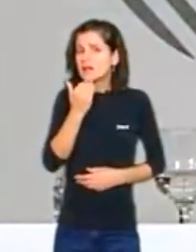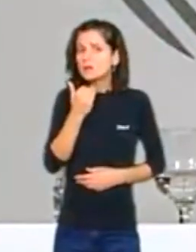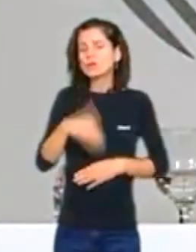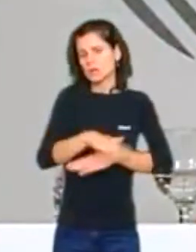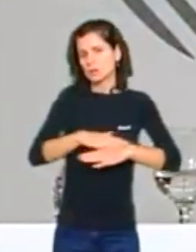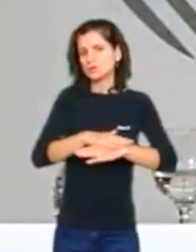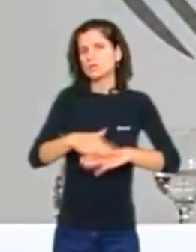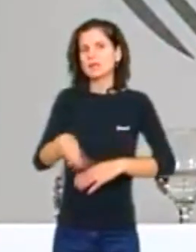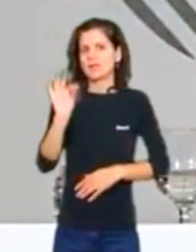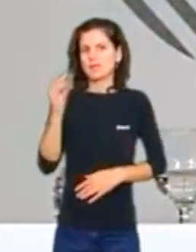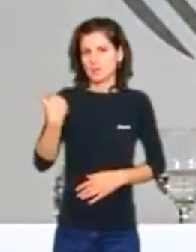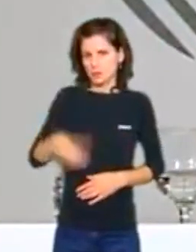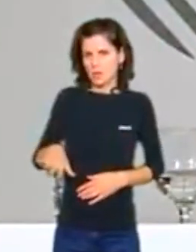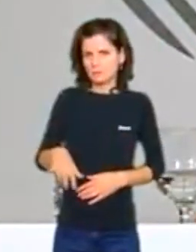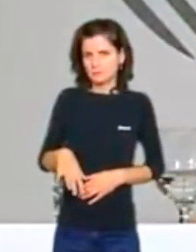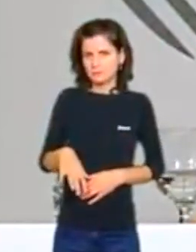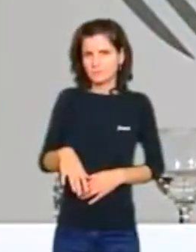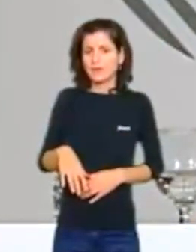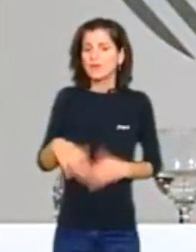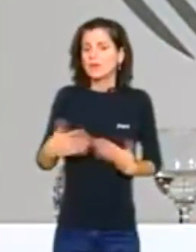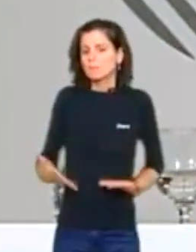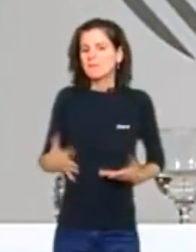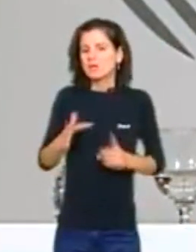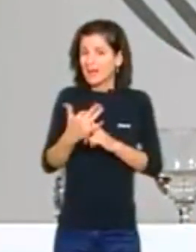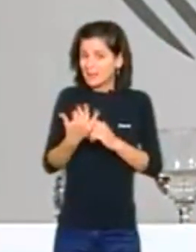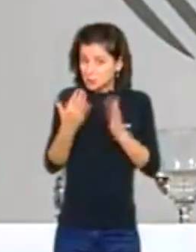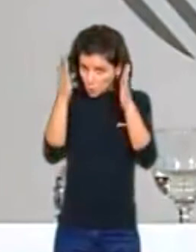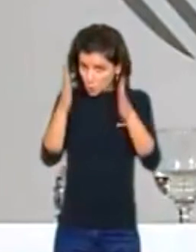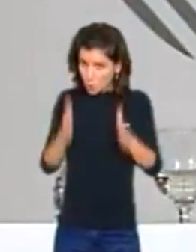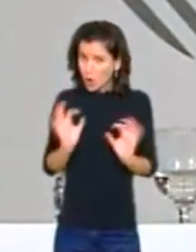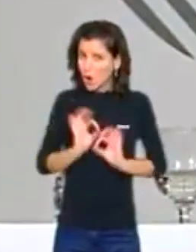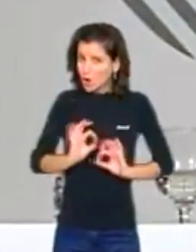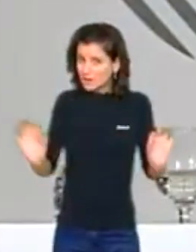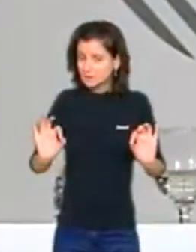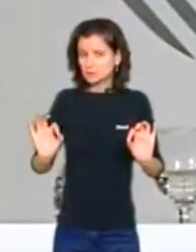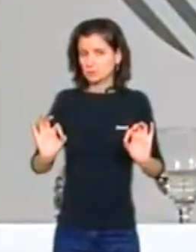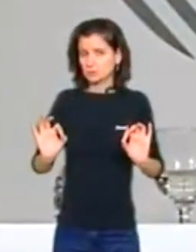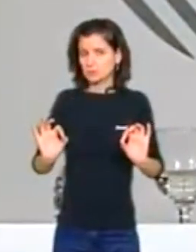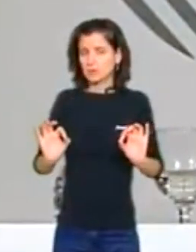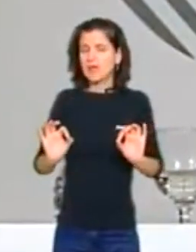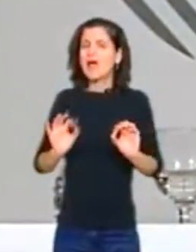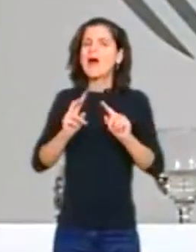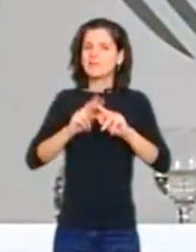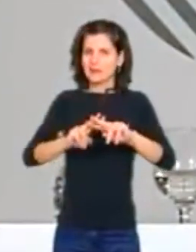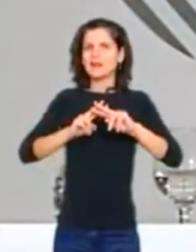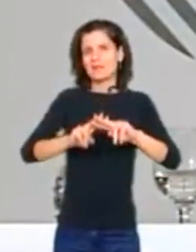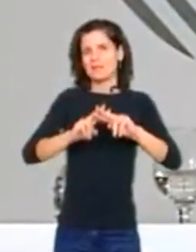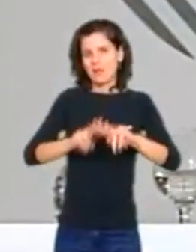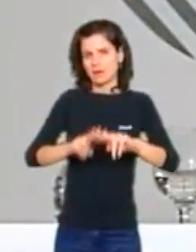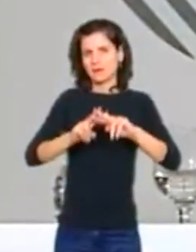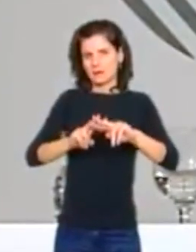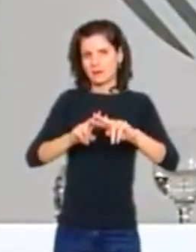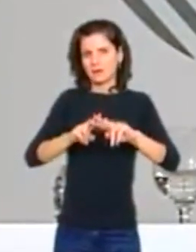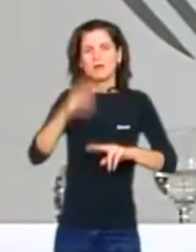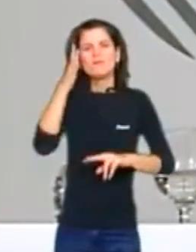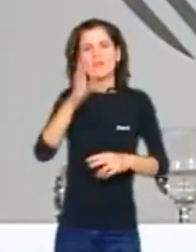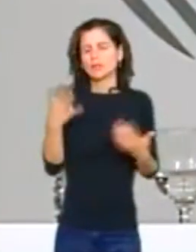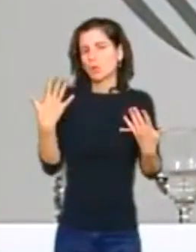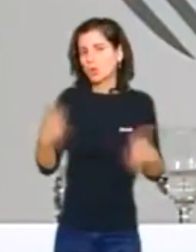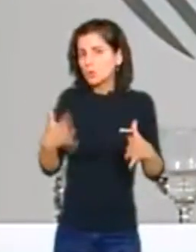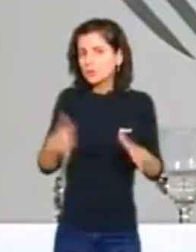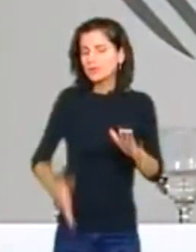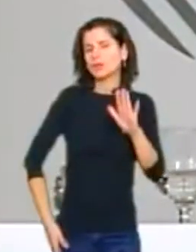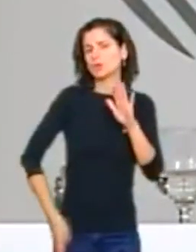Consell, pero yo creo que en este caso hay que analizar, y lo haremos caso por caso, y seguir con la